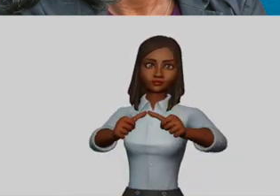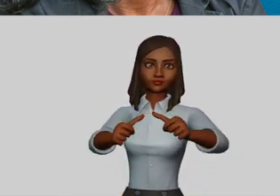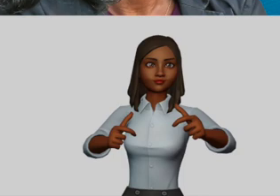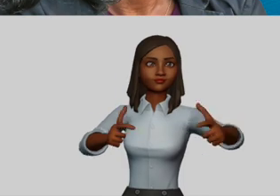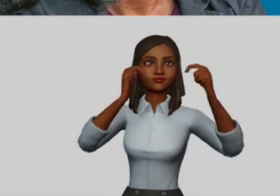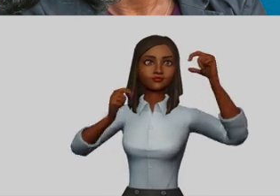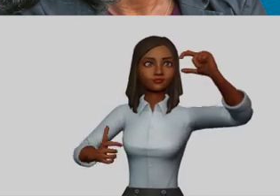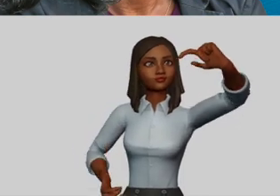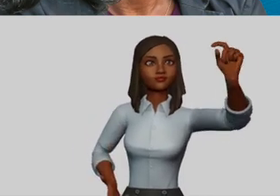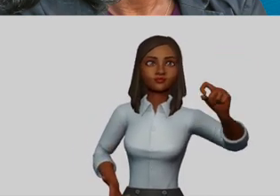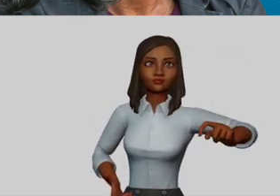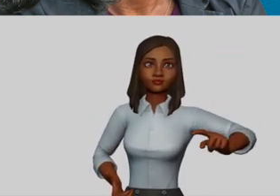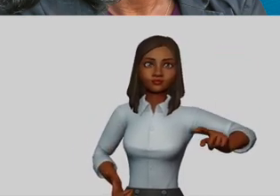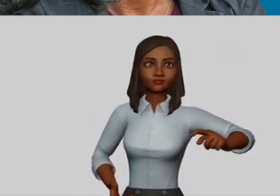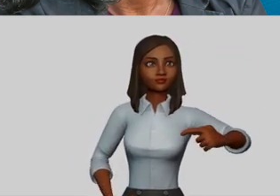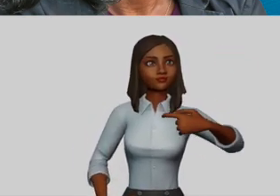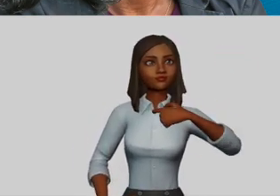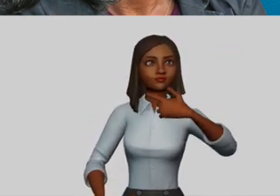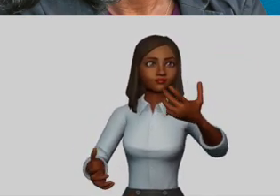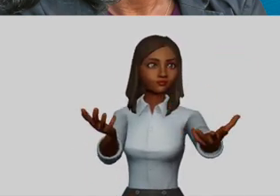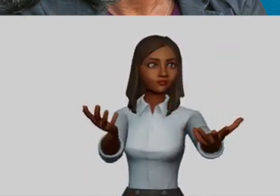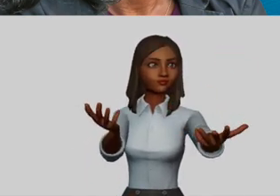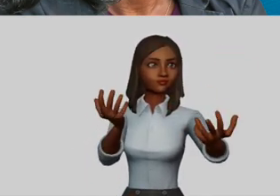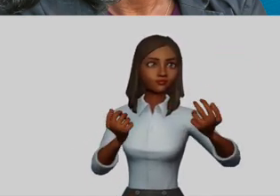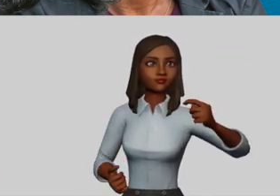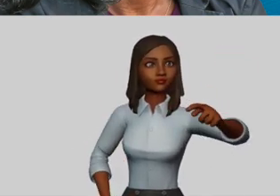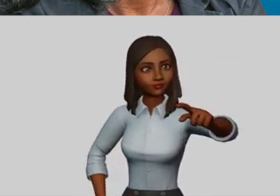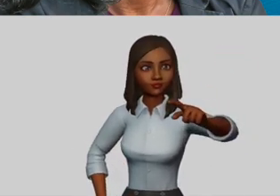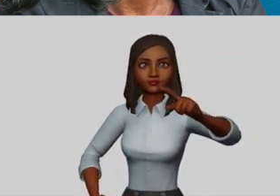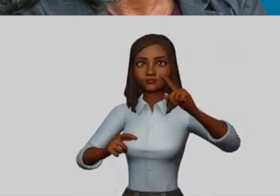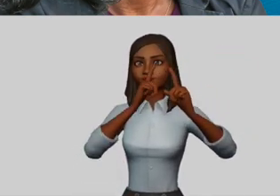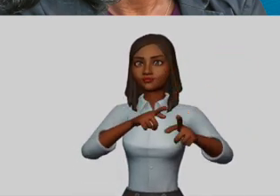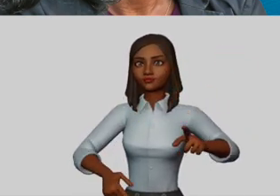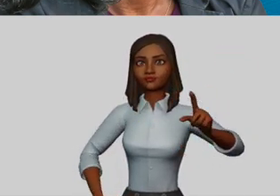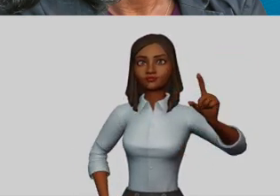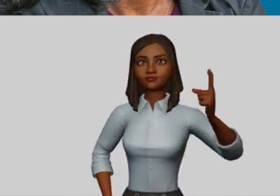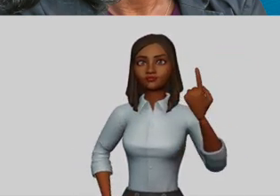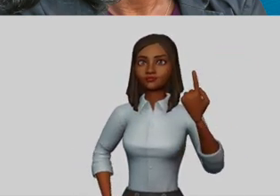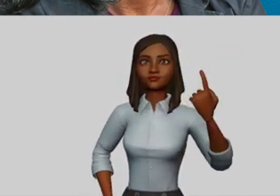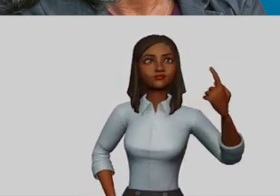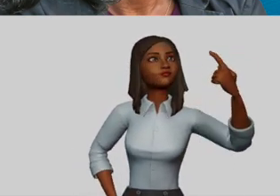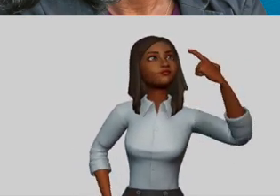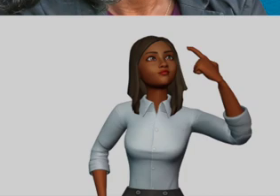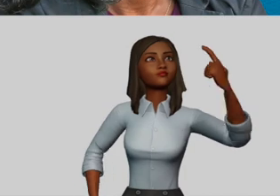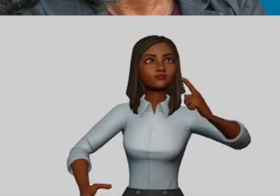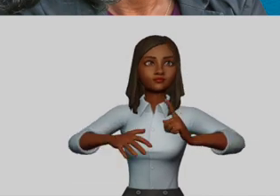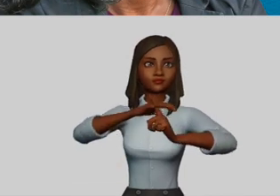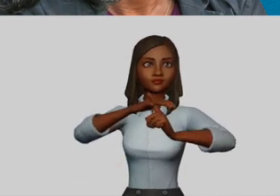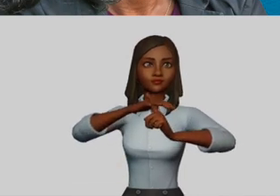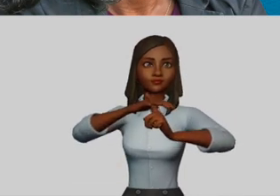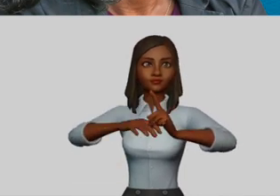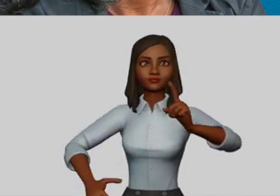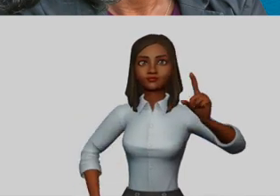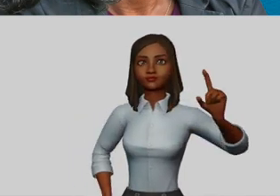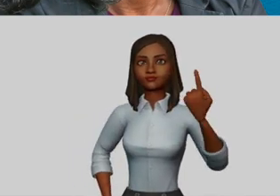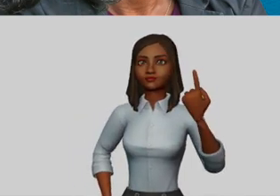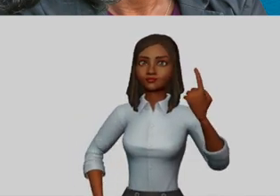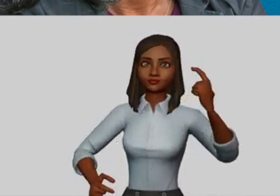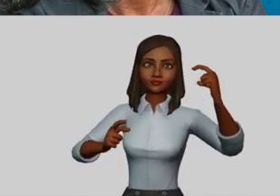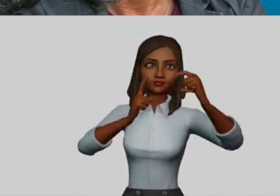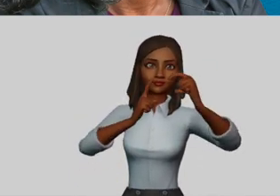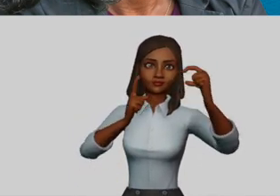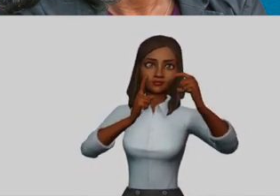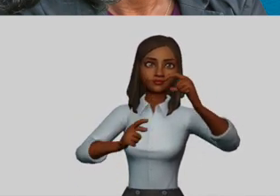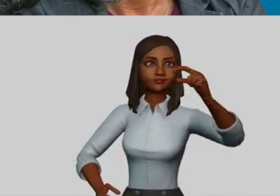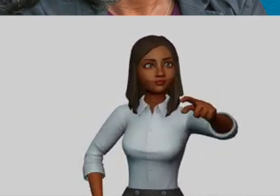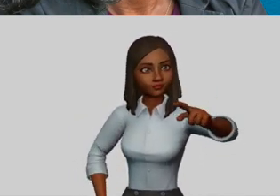del profesor. Vamos a pasar a un segmento que se llama Rapid Fire. Te voy a hacer 5 preguntas y